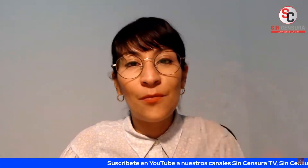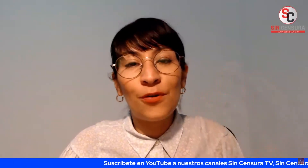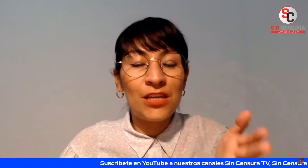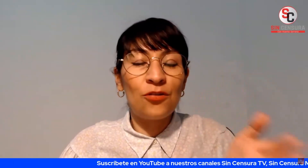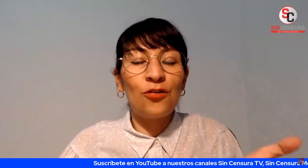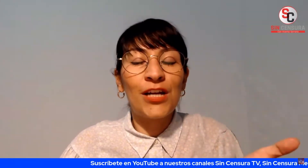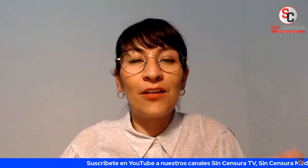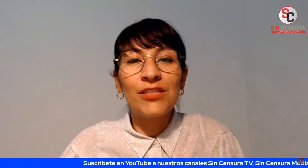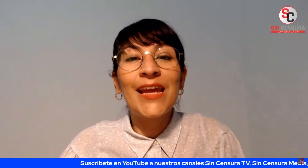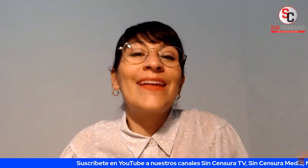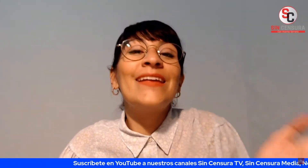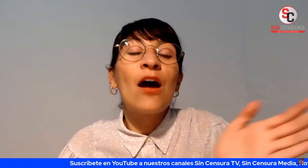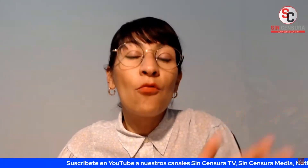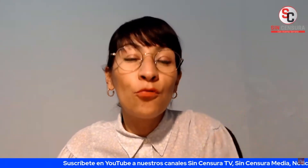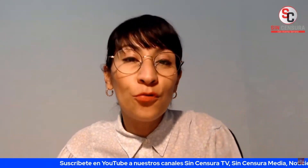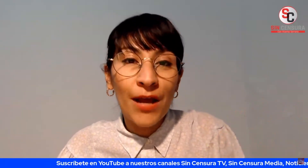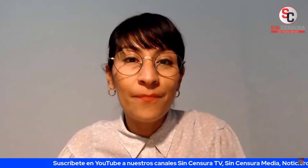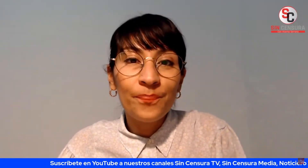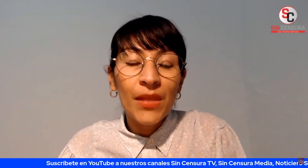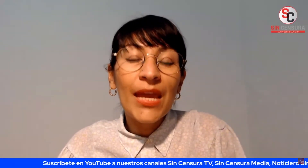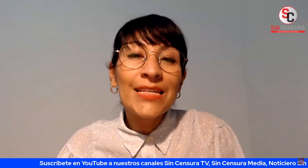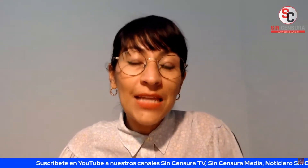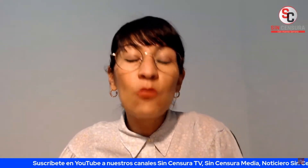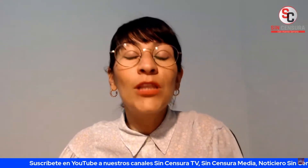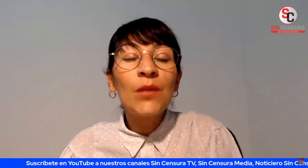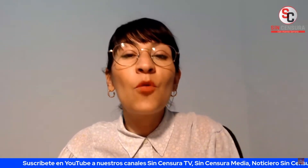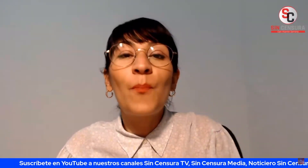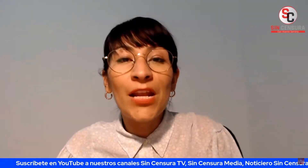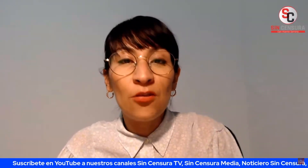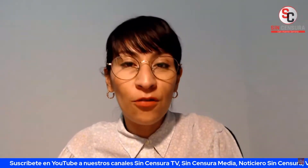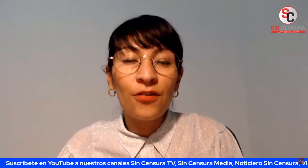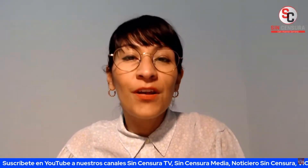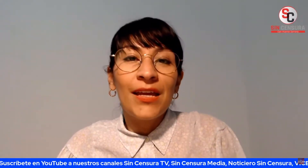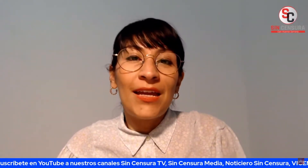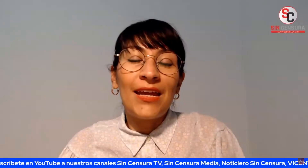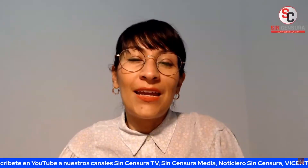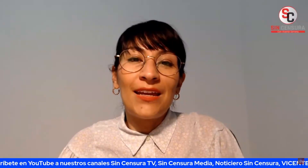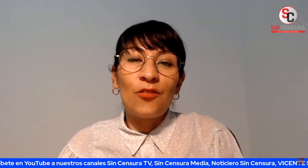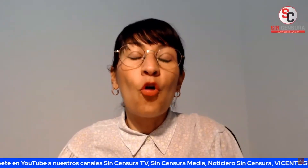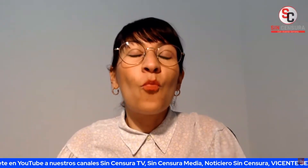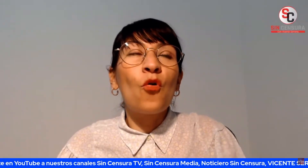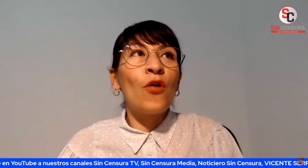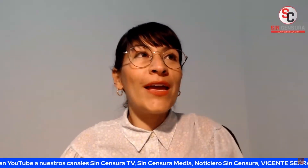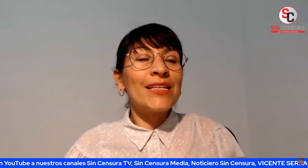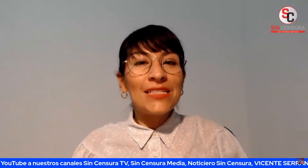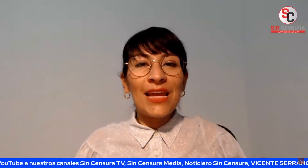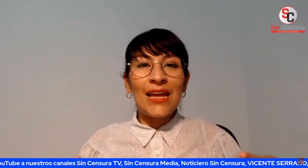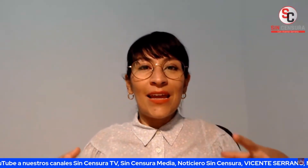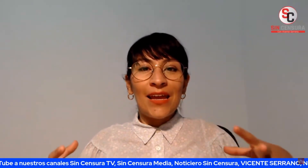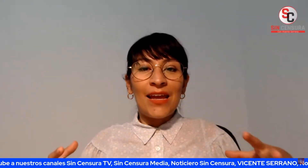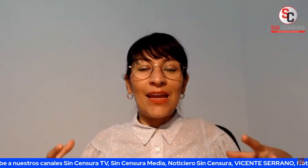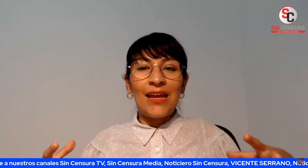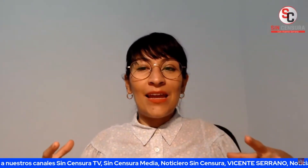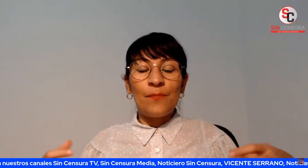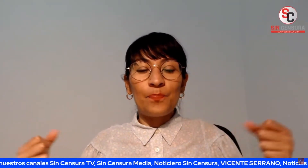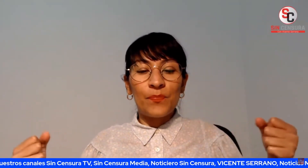yo observo, y yo lo que creo es que inaugura este último periodo como